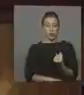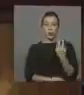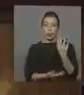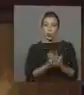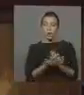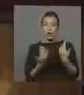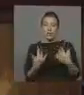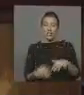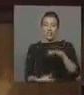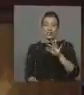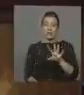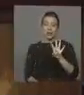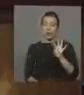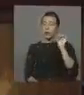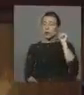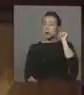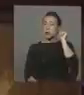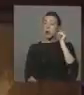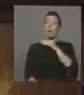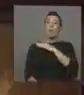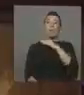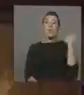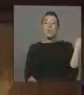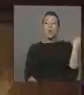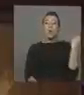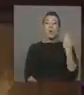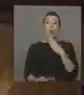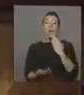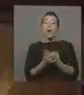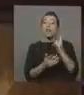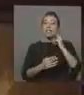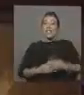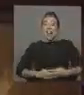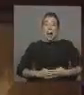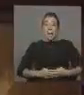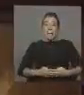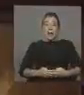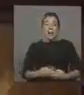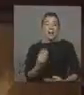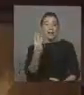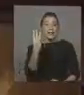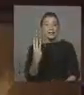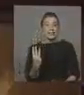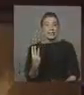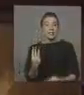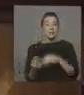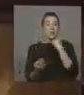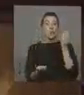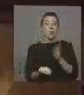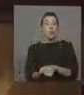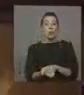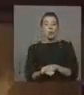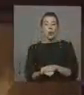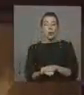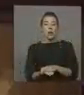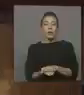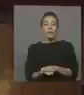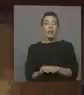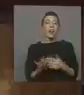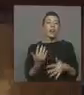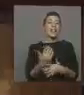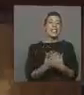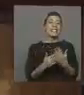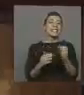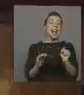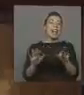hubo 54 mujeres que murieron en su proceso de gestación, 3 muertes entre los 15 y los